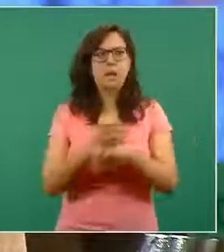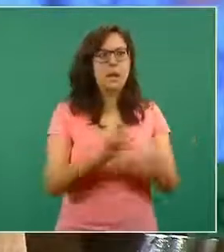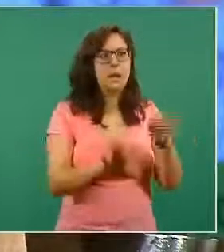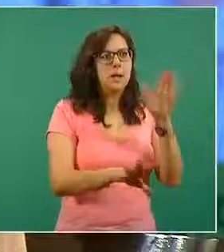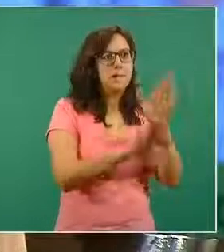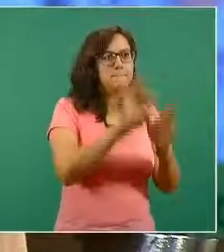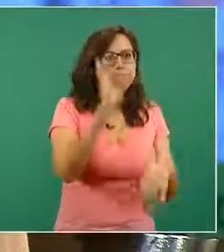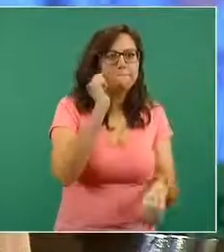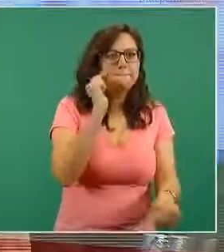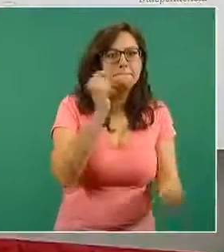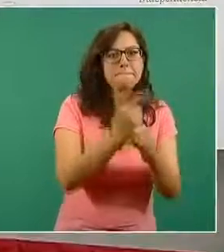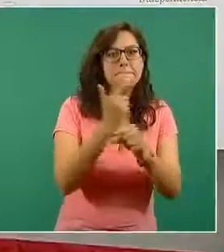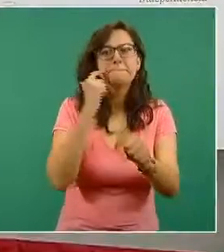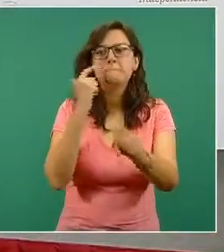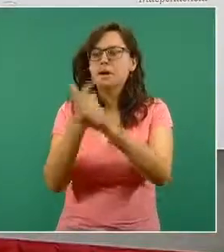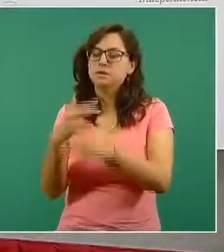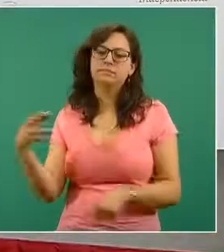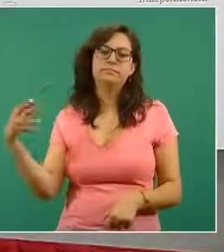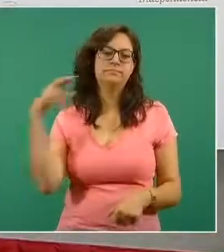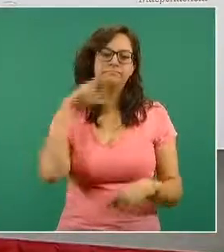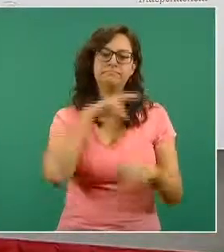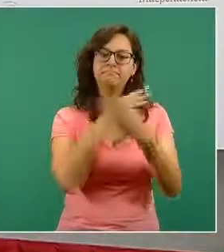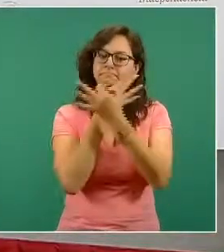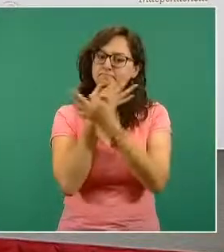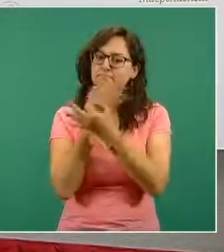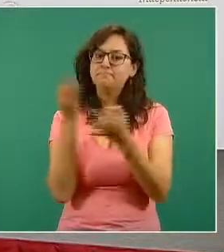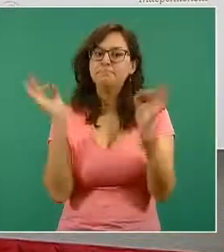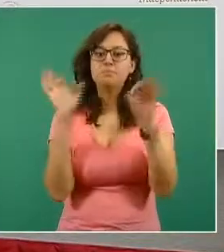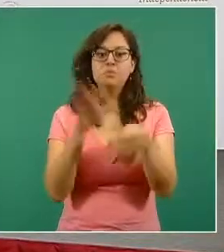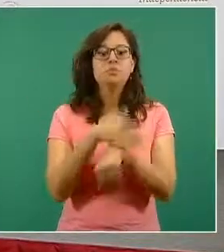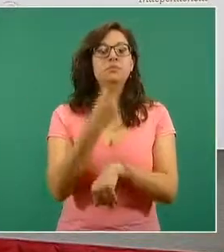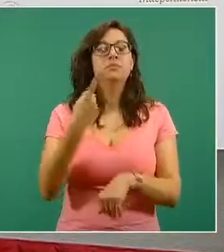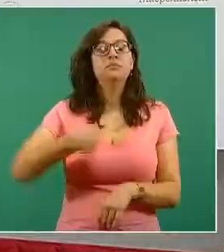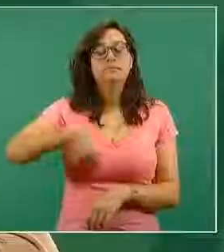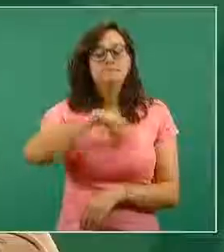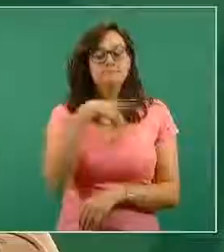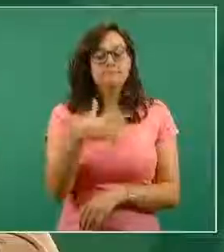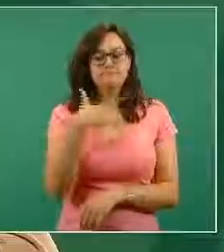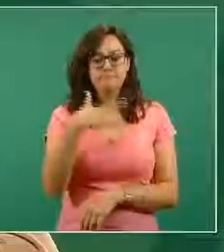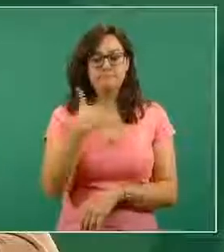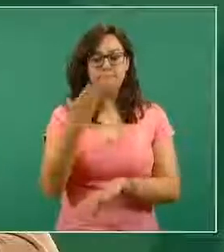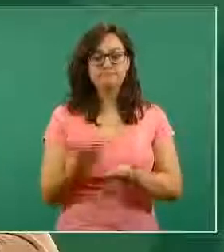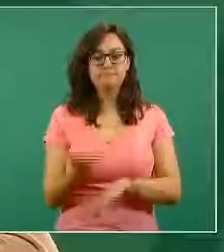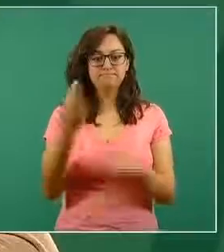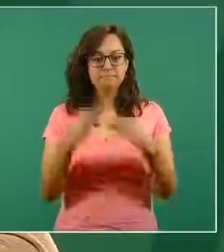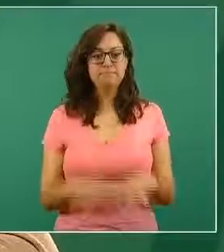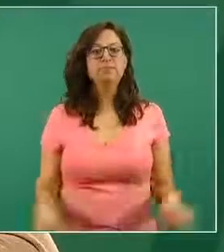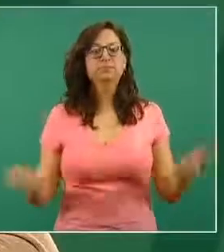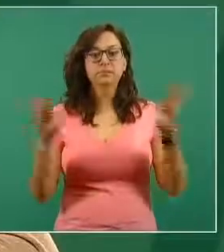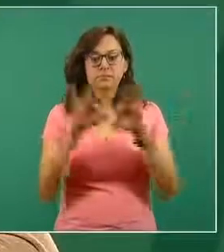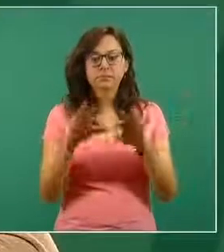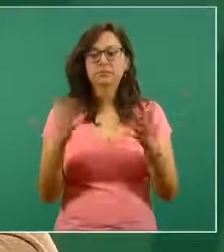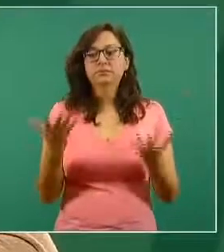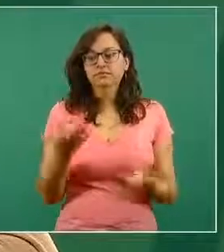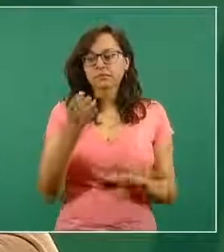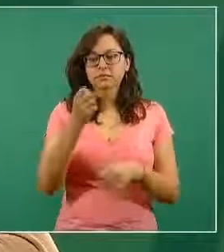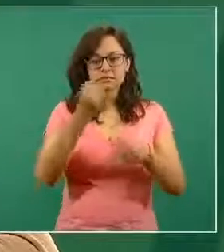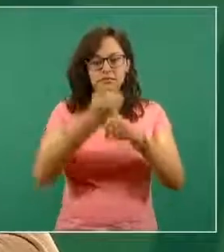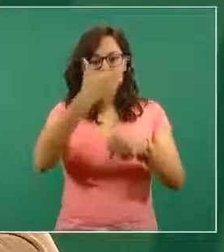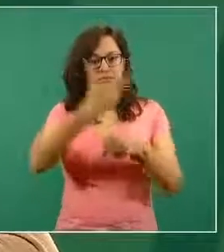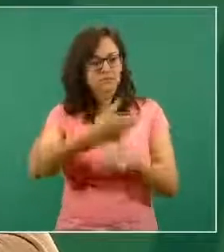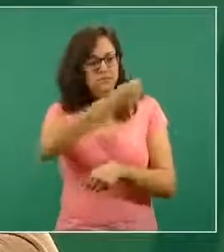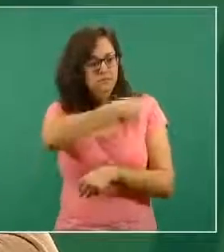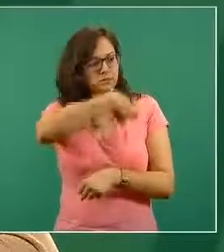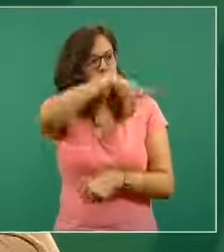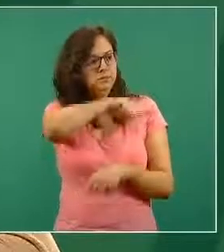conocer de forma inmediata, porque para nosotros en el área de epidemiología es sumamente importante que las secretarías de salud estatales, que el